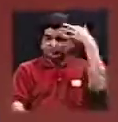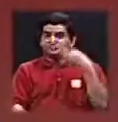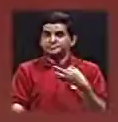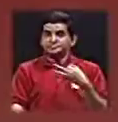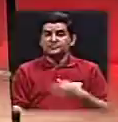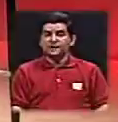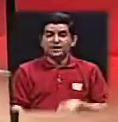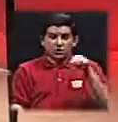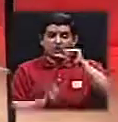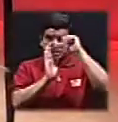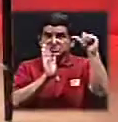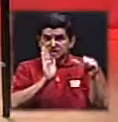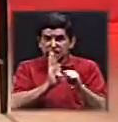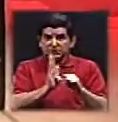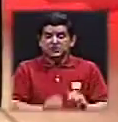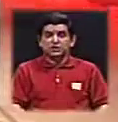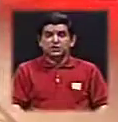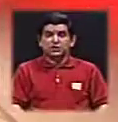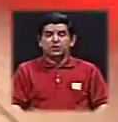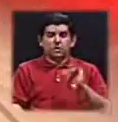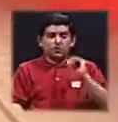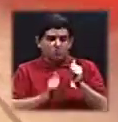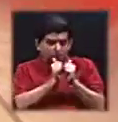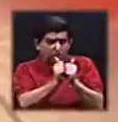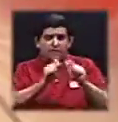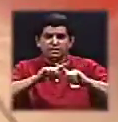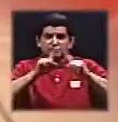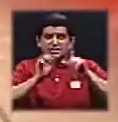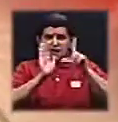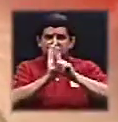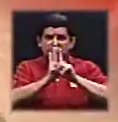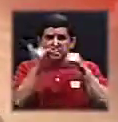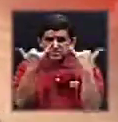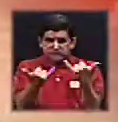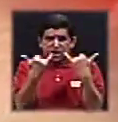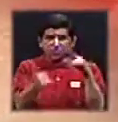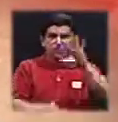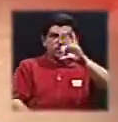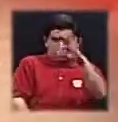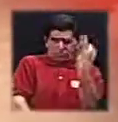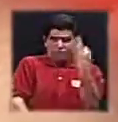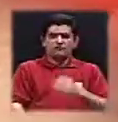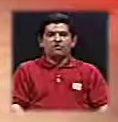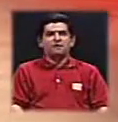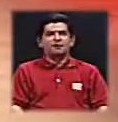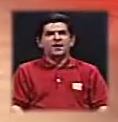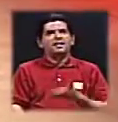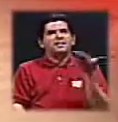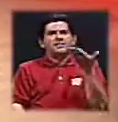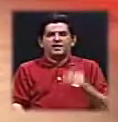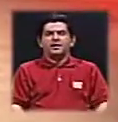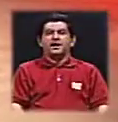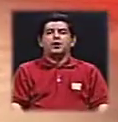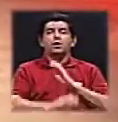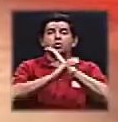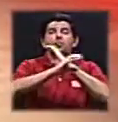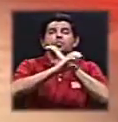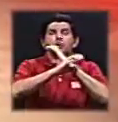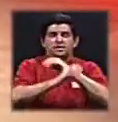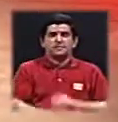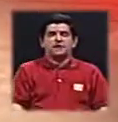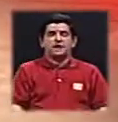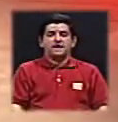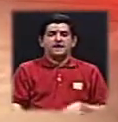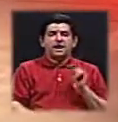este artículo, que está acompañando también a otras leyes en esta época, de alguna manera pues es una forma para cuidar de alguna manera